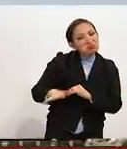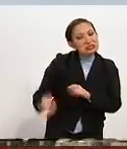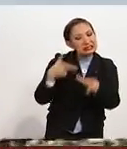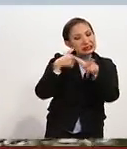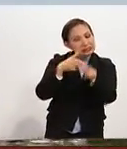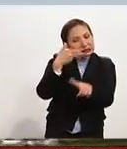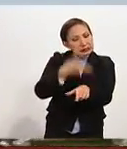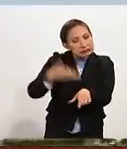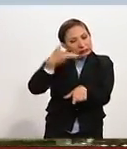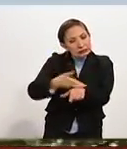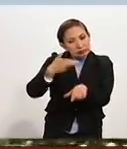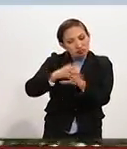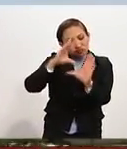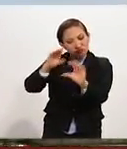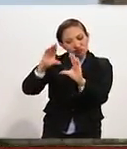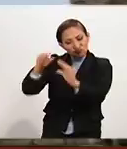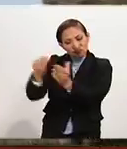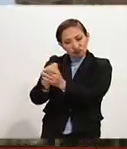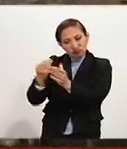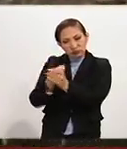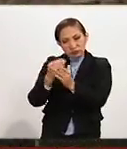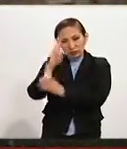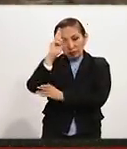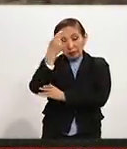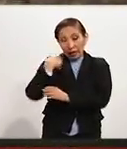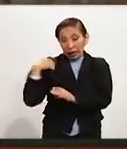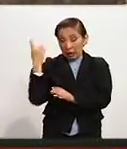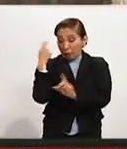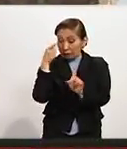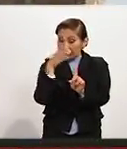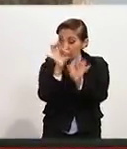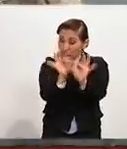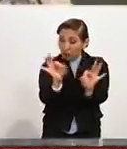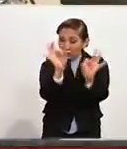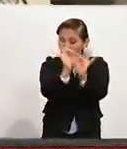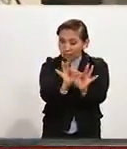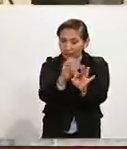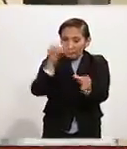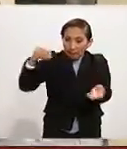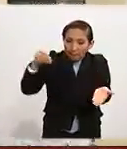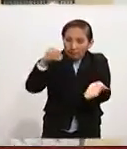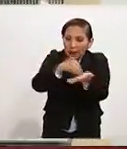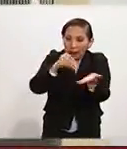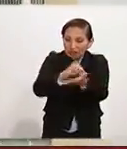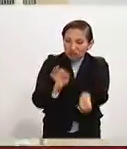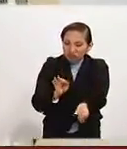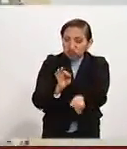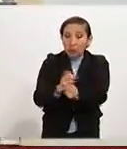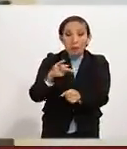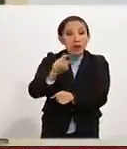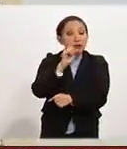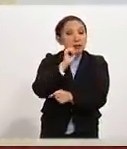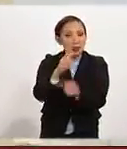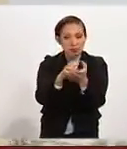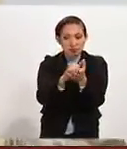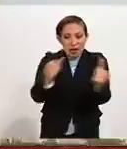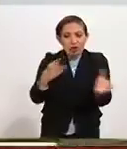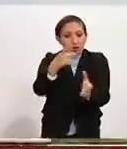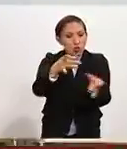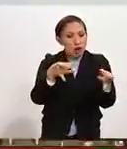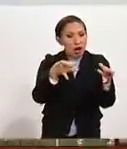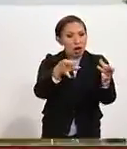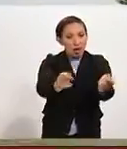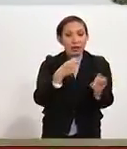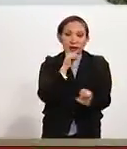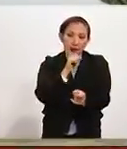continua de la formación universitaria y se establece como prioridad enriquecerla fortalecerla, pero también acrecentar su calidad,